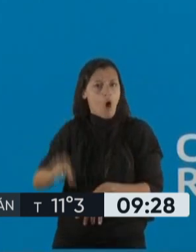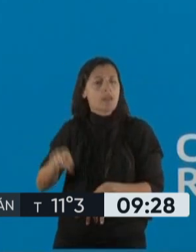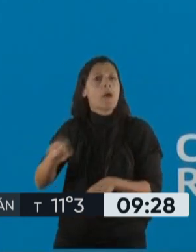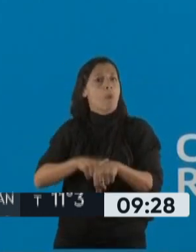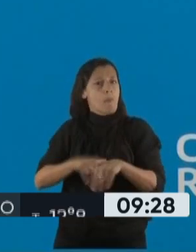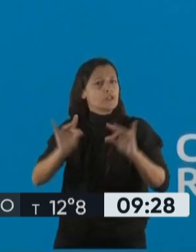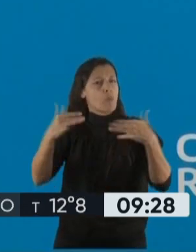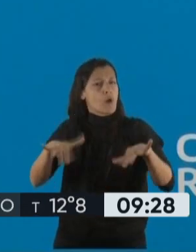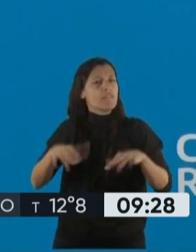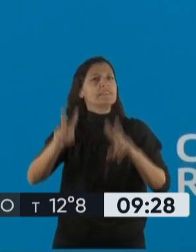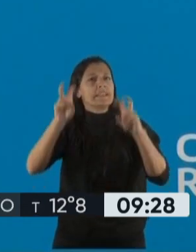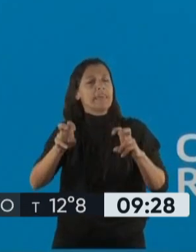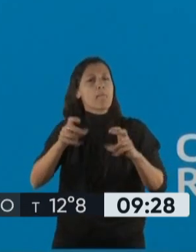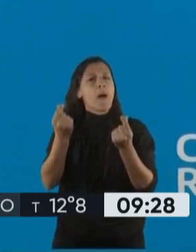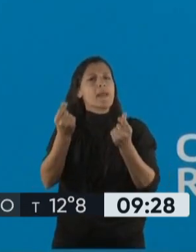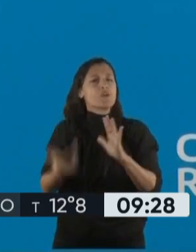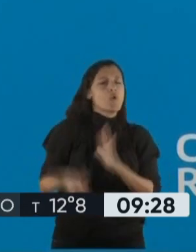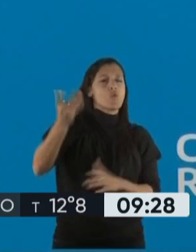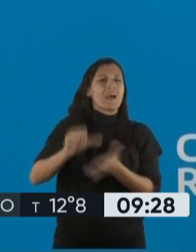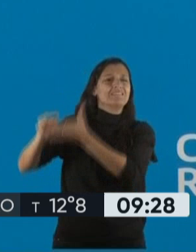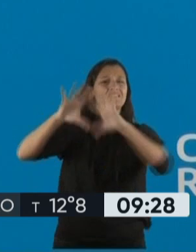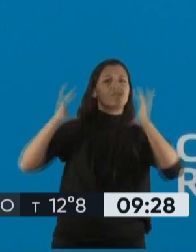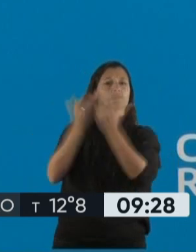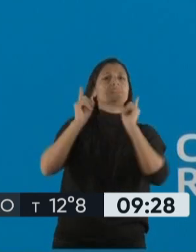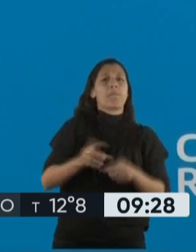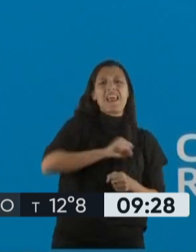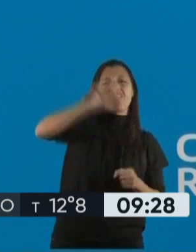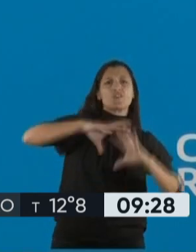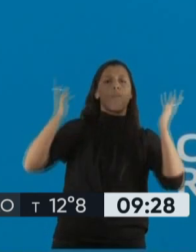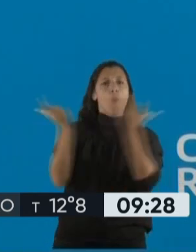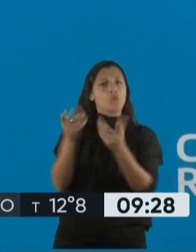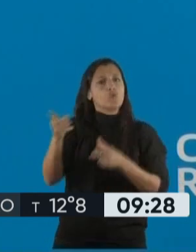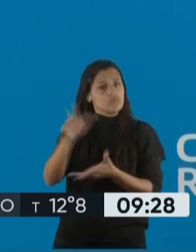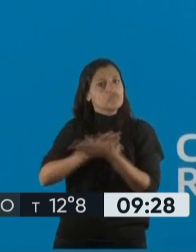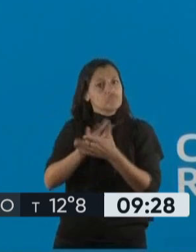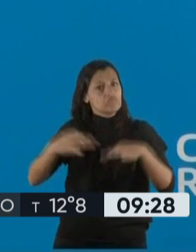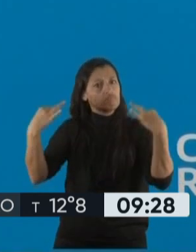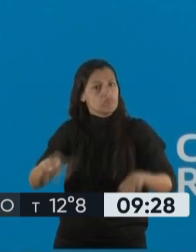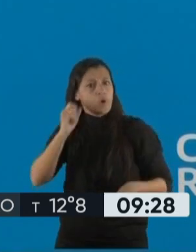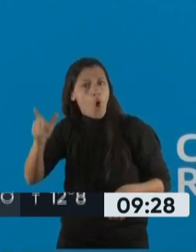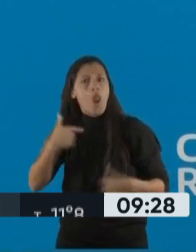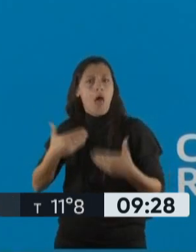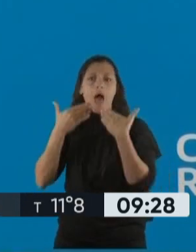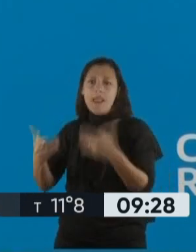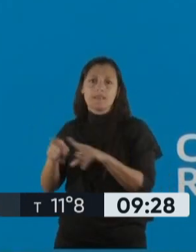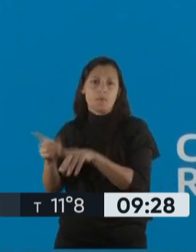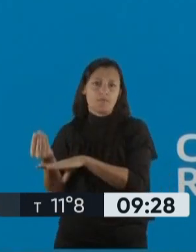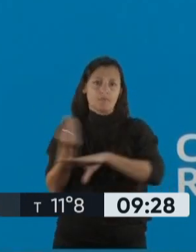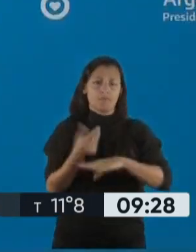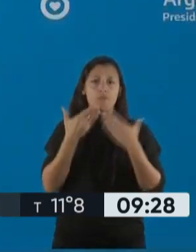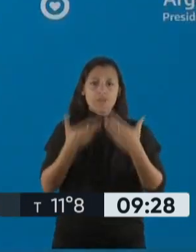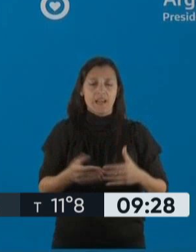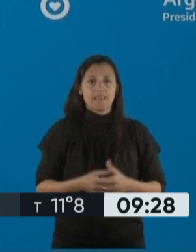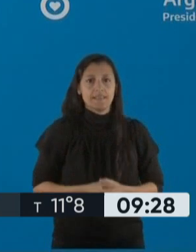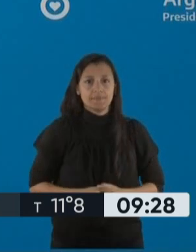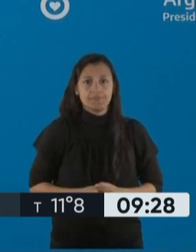con precios internacionales altísimos y con inflación en el mundo, pero le agradecemos muchísimo su paso por la gestión. Gracias, Gonzalo.